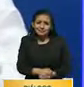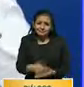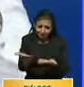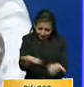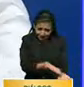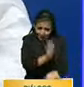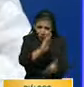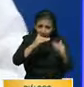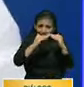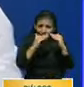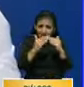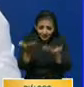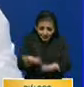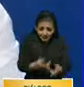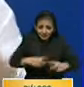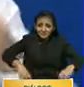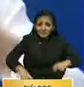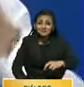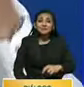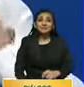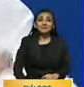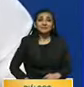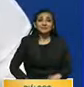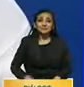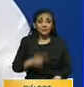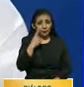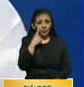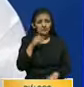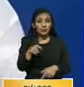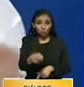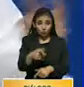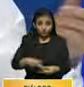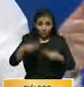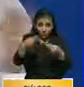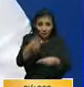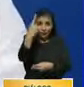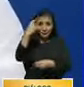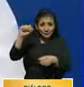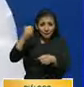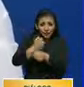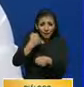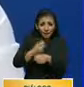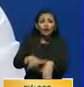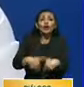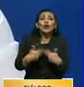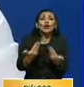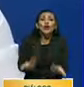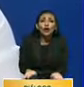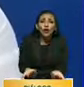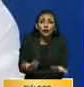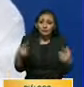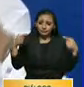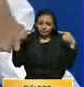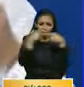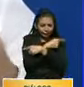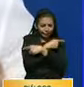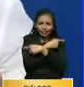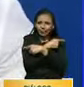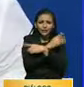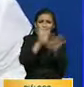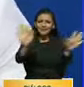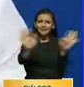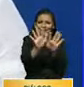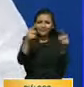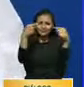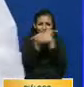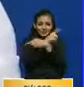casa, a los sentar en tu sala y que te demuestre cómo lo van a hacer, porque no correlacionan las cifras. Nosotros hemos